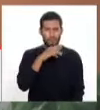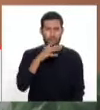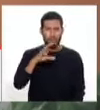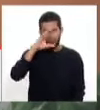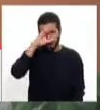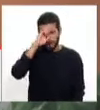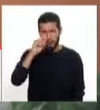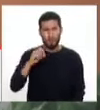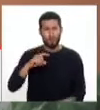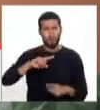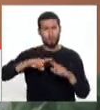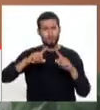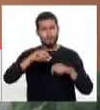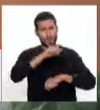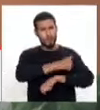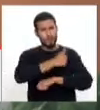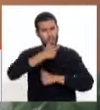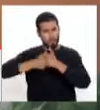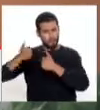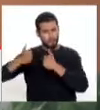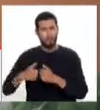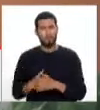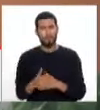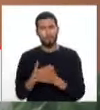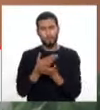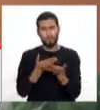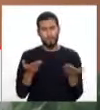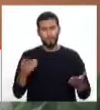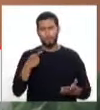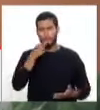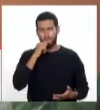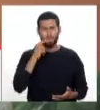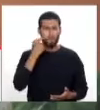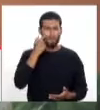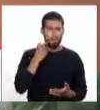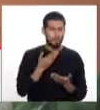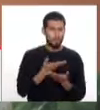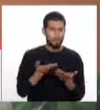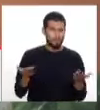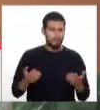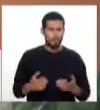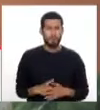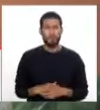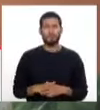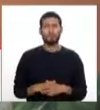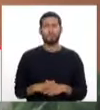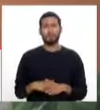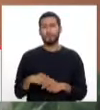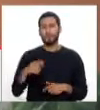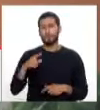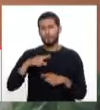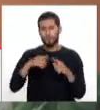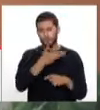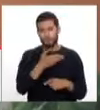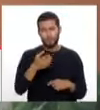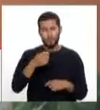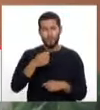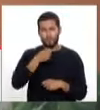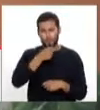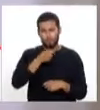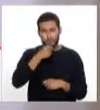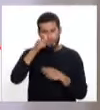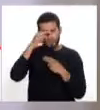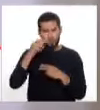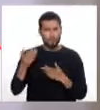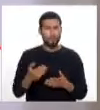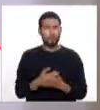embajadores, autoridades, señoras y señores, señores de la prensa, muy buenos días con